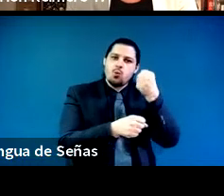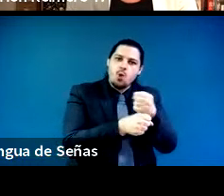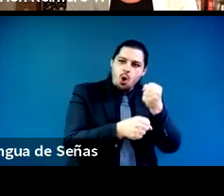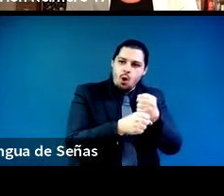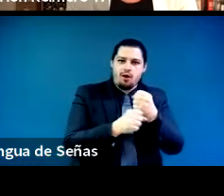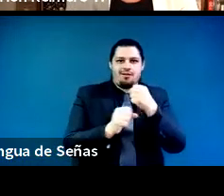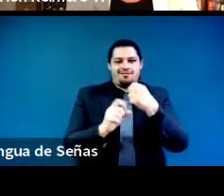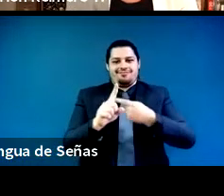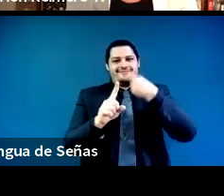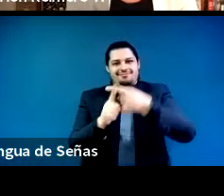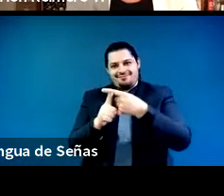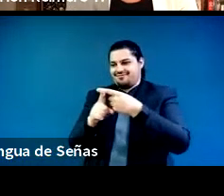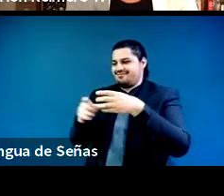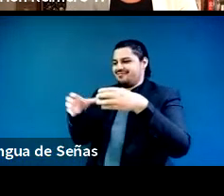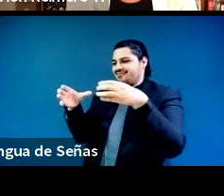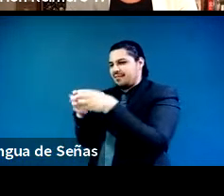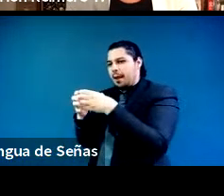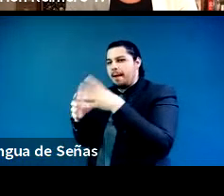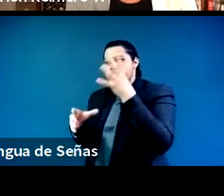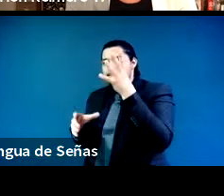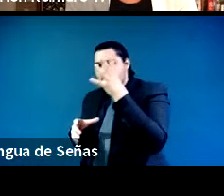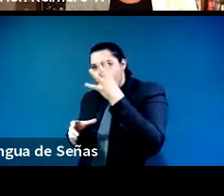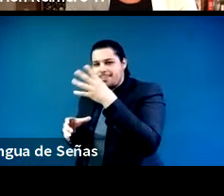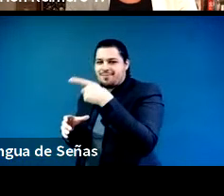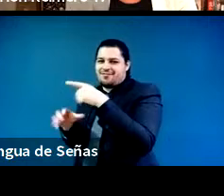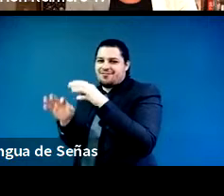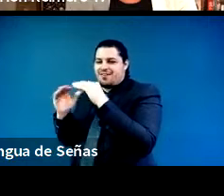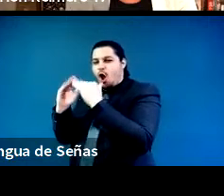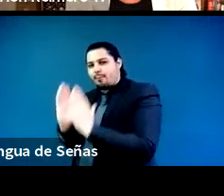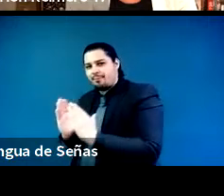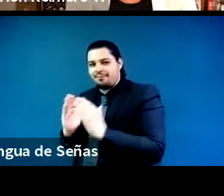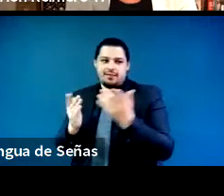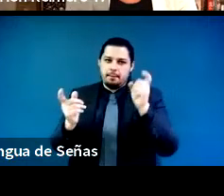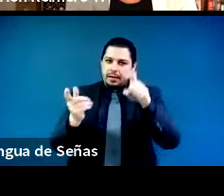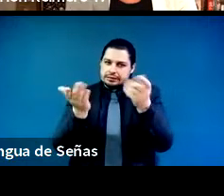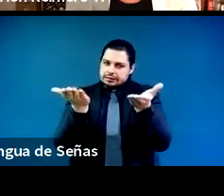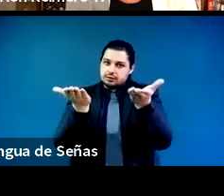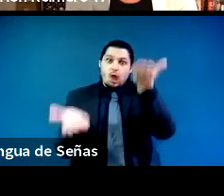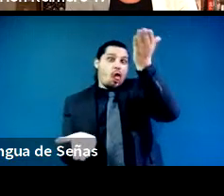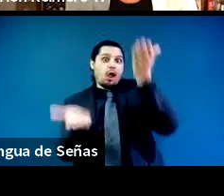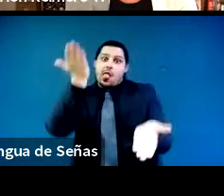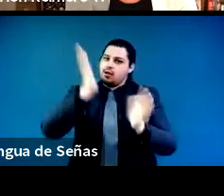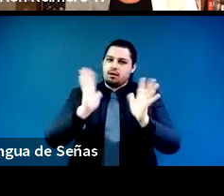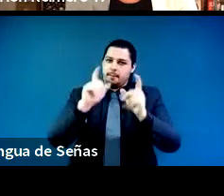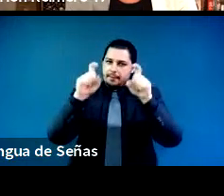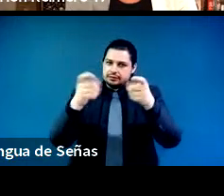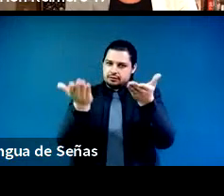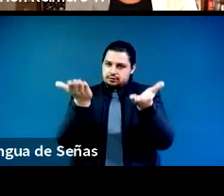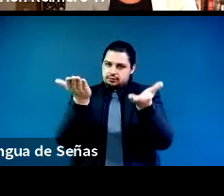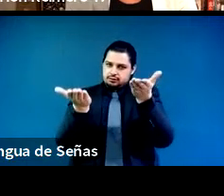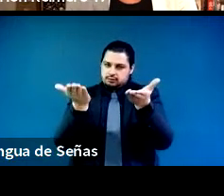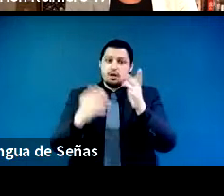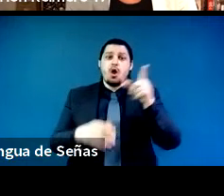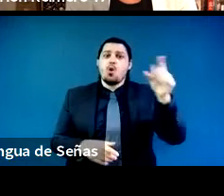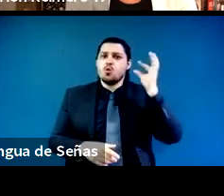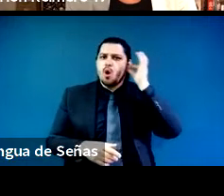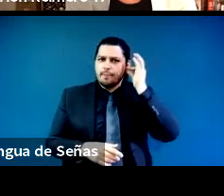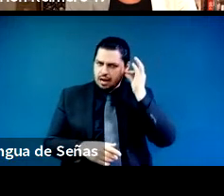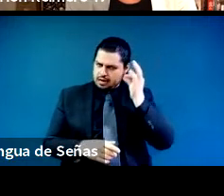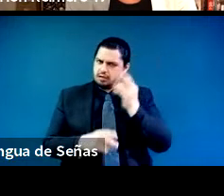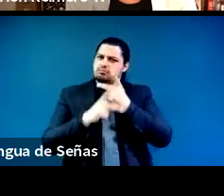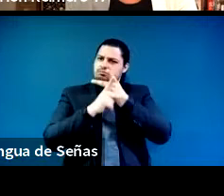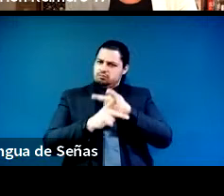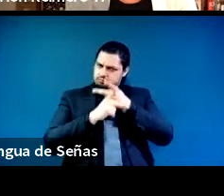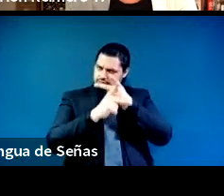nos cuidemos no solo las mujeres, sino toda la sociedad y los estados